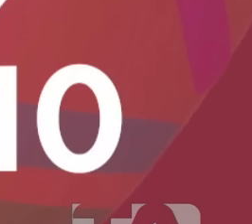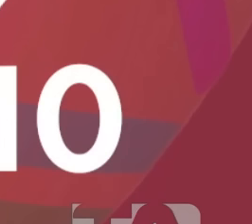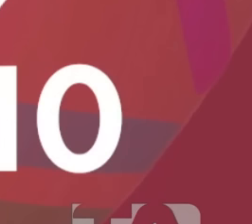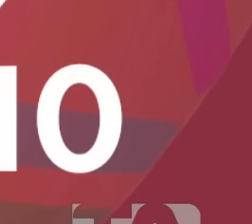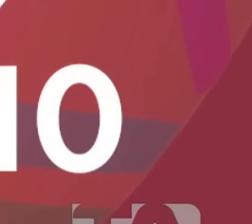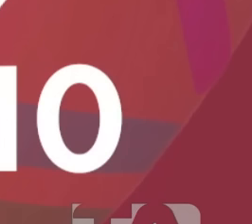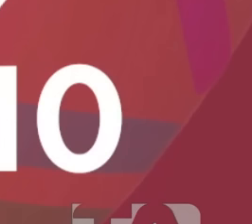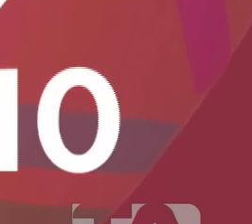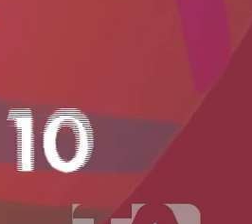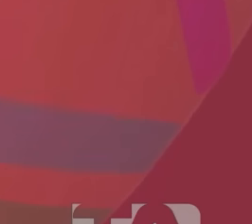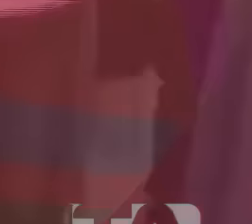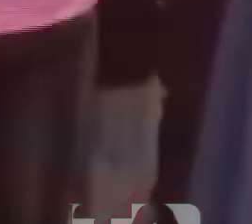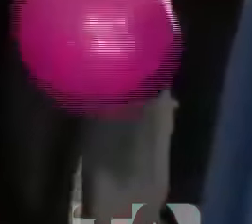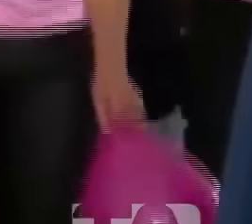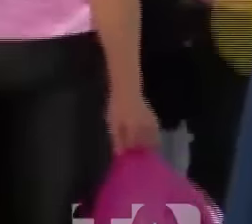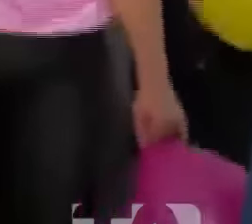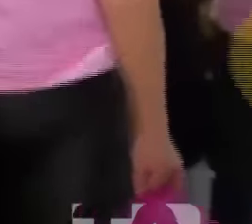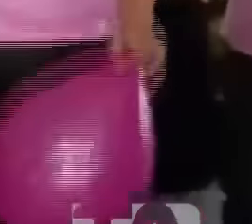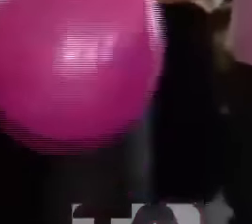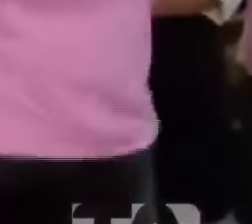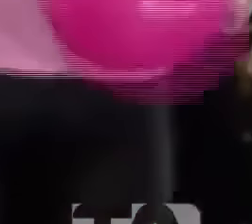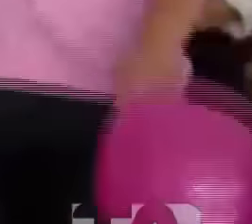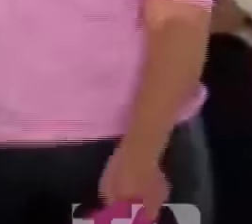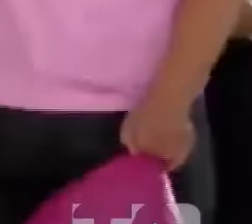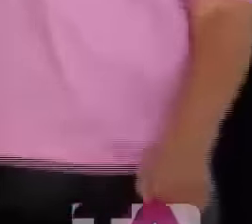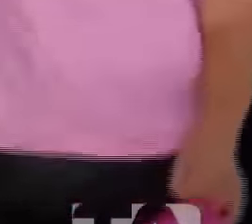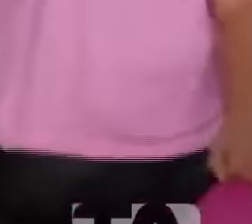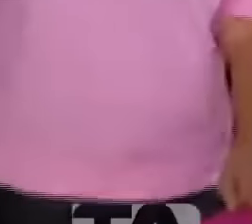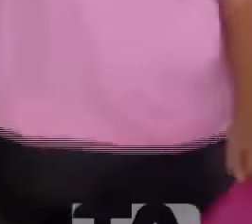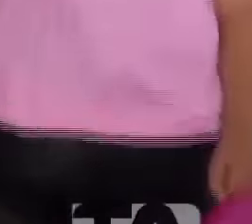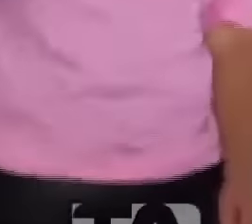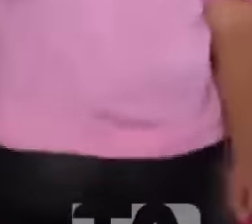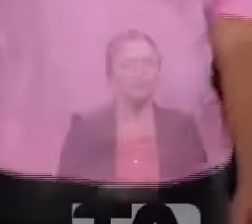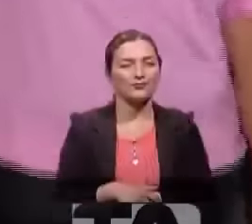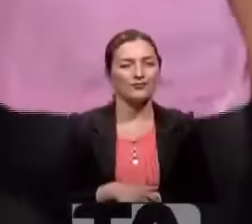¡Hotel Quito! ¡Hotel